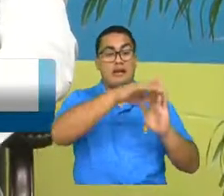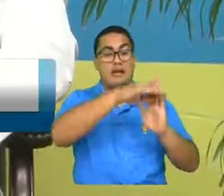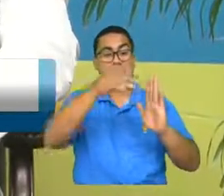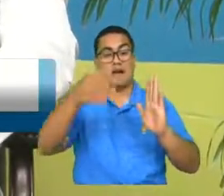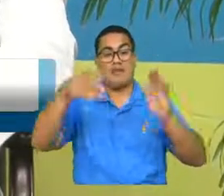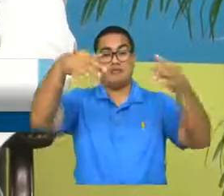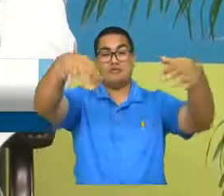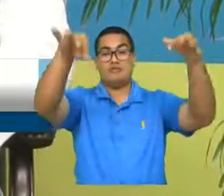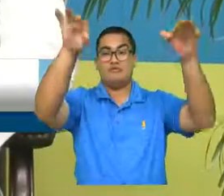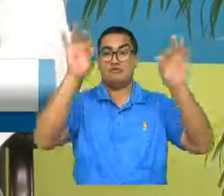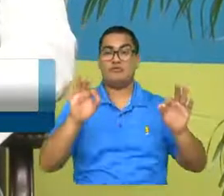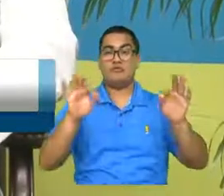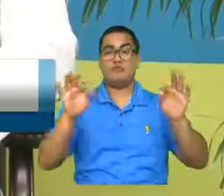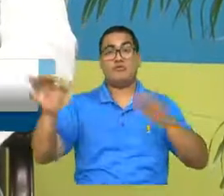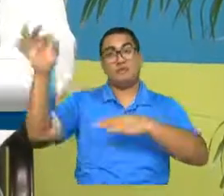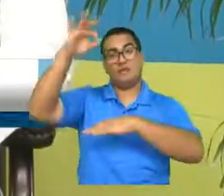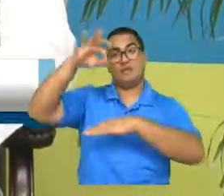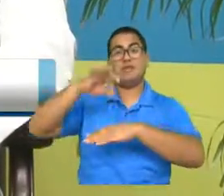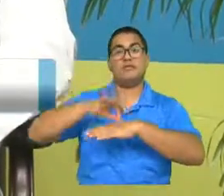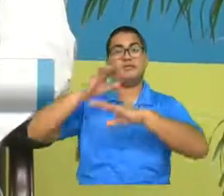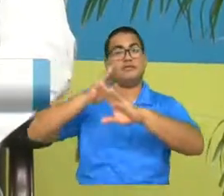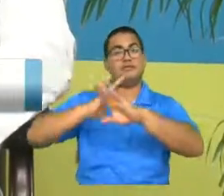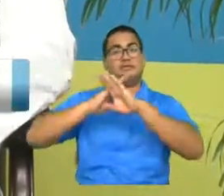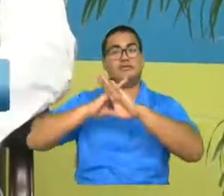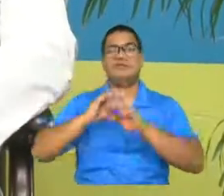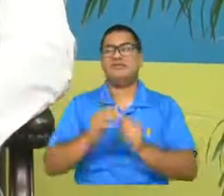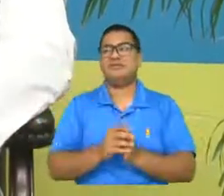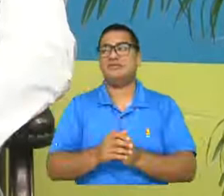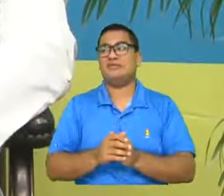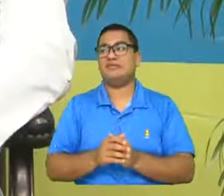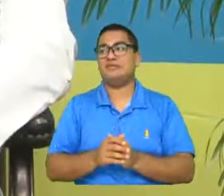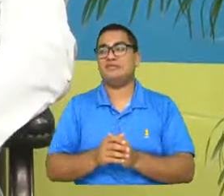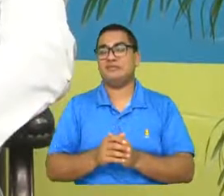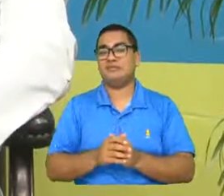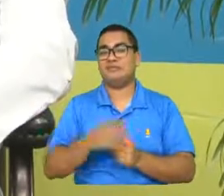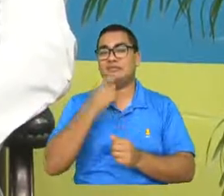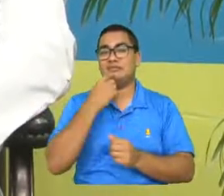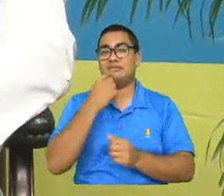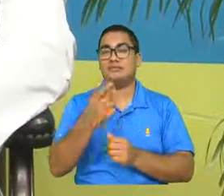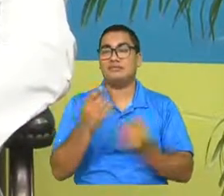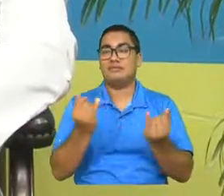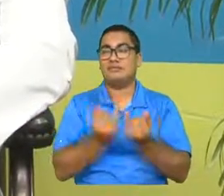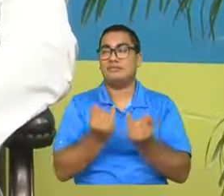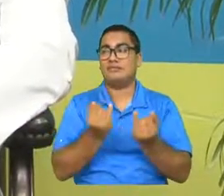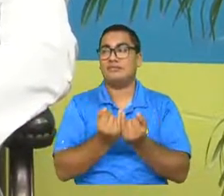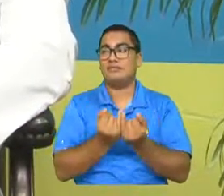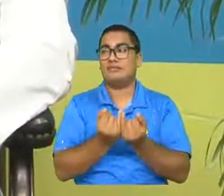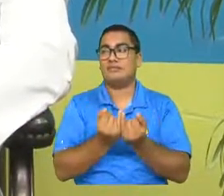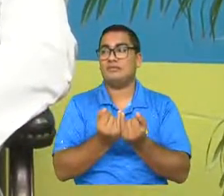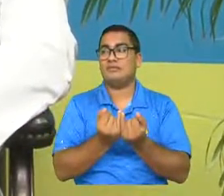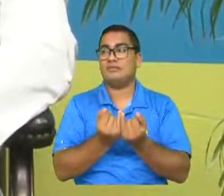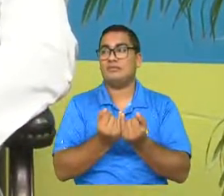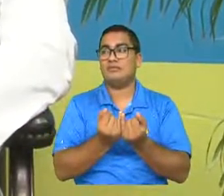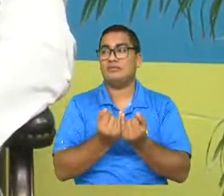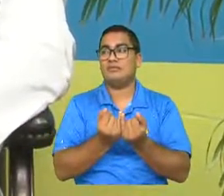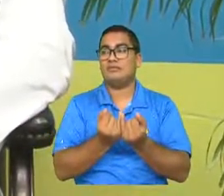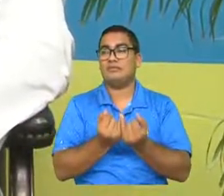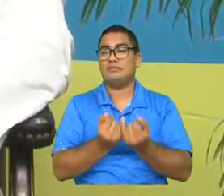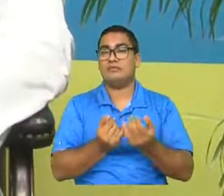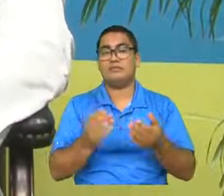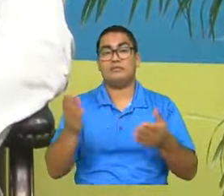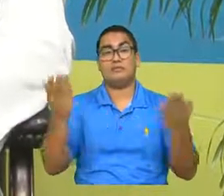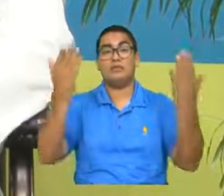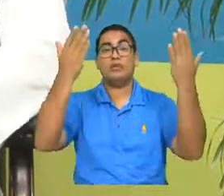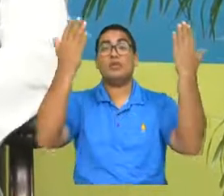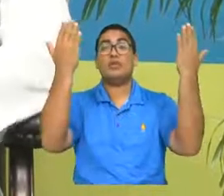que evitar la picadura. También la picadura de la mosquita es de noche, a diferencia de la Aedes, que es de